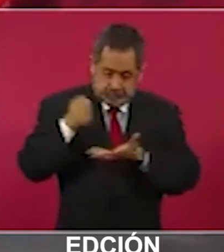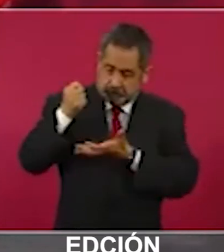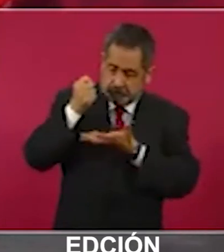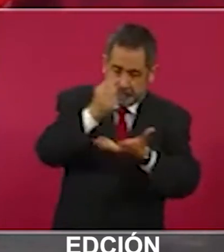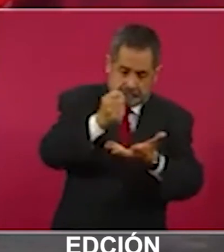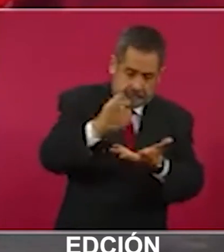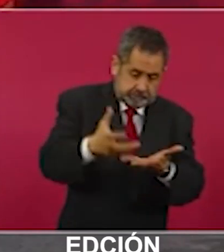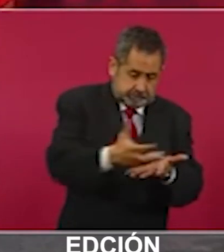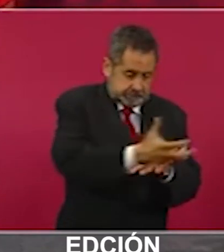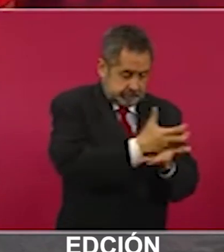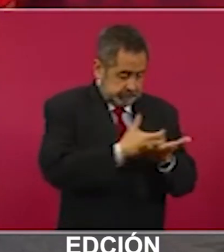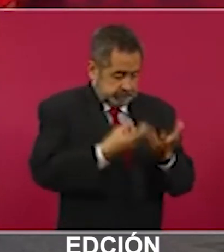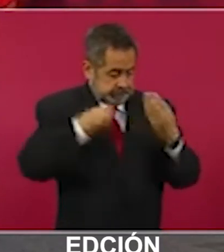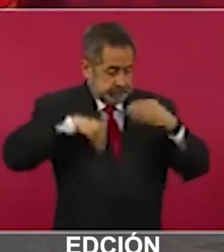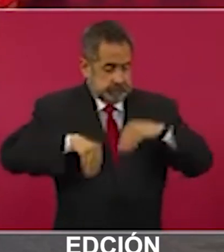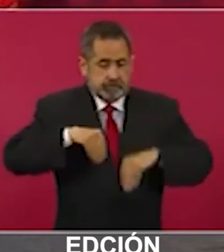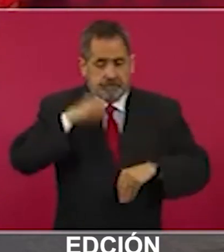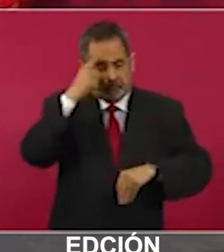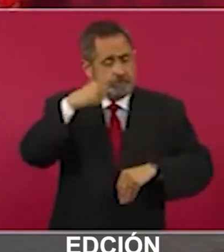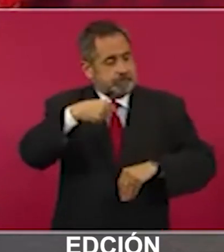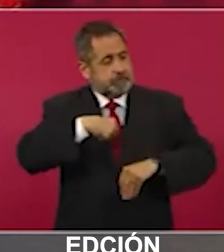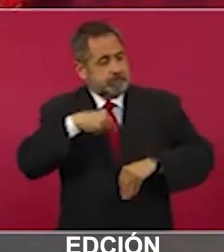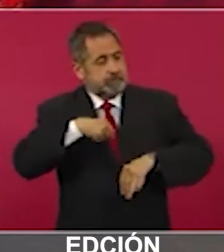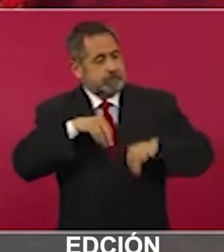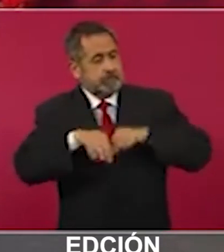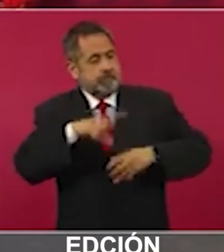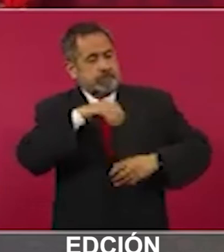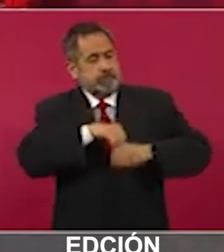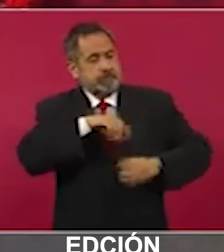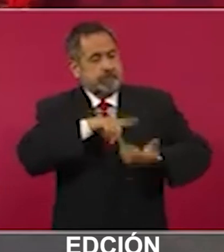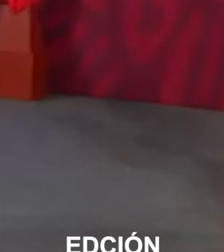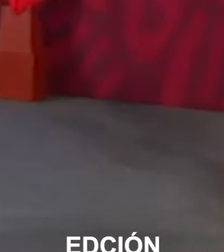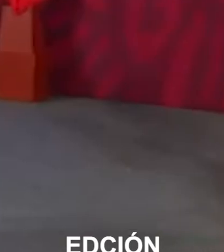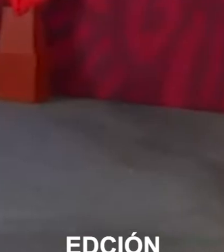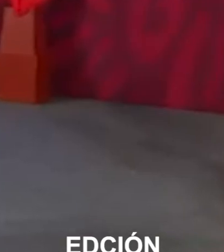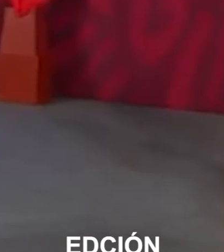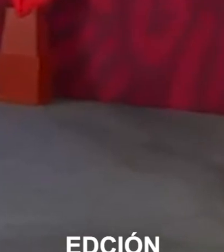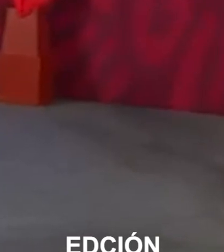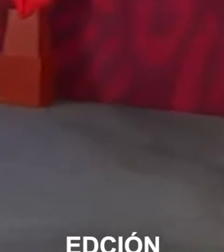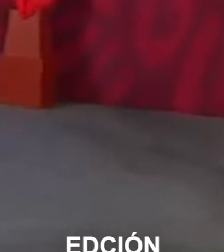para el gobierno, para los que trabajaban en el gobierno.